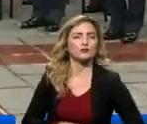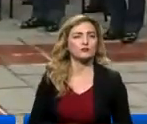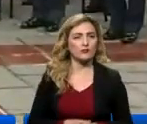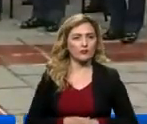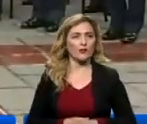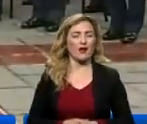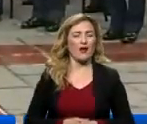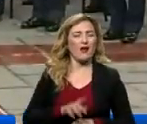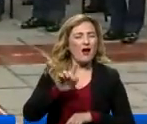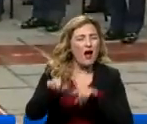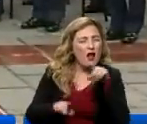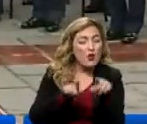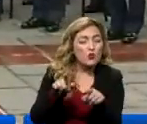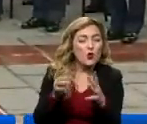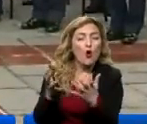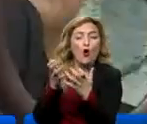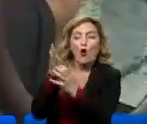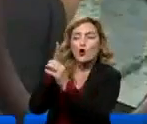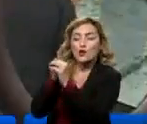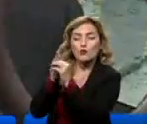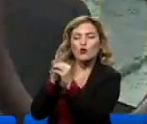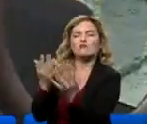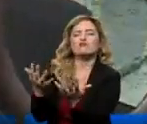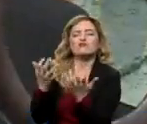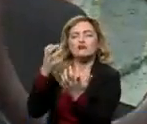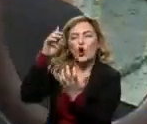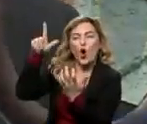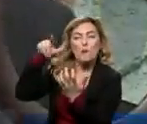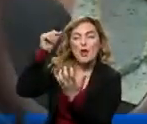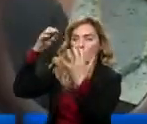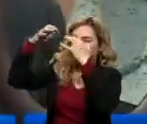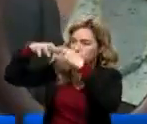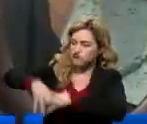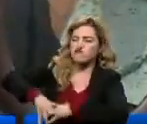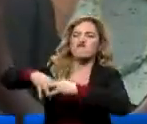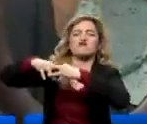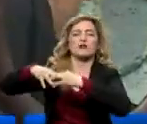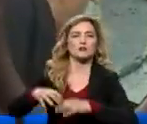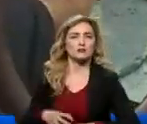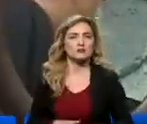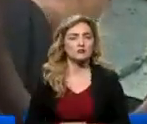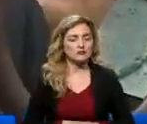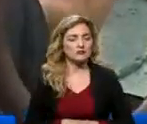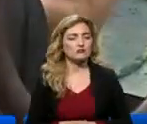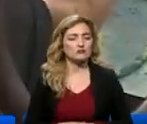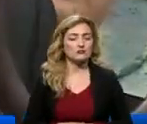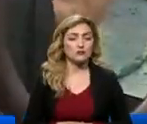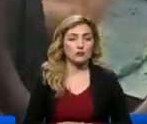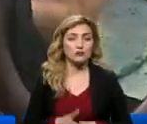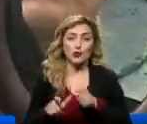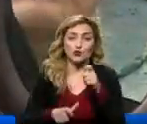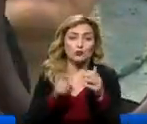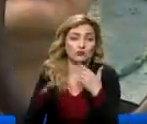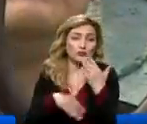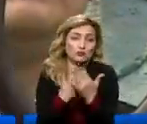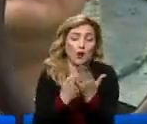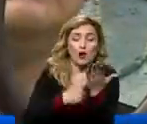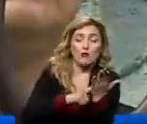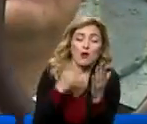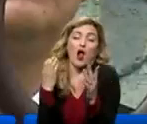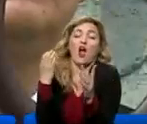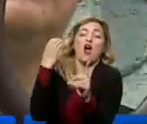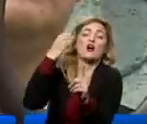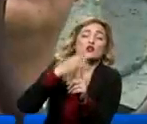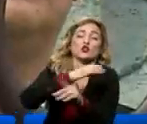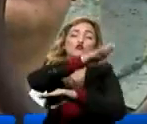factores internos, intenciones externas. Se complementan a lo que todo el mundo ha mencionado, analizado y ha criticado